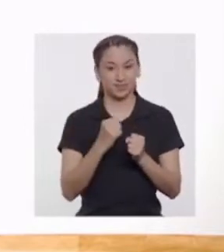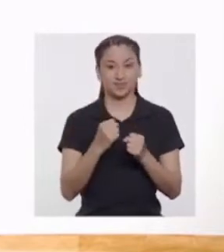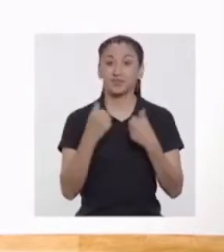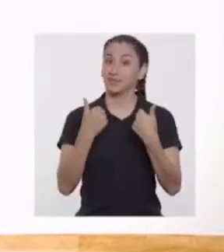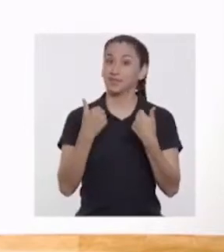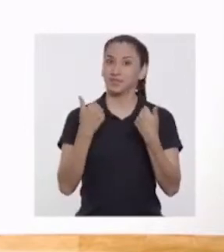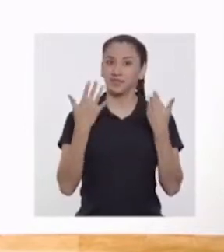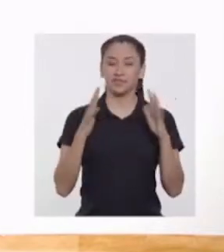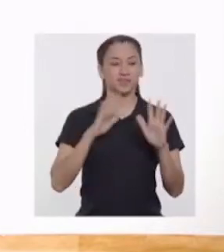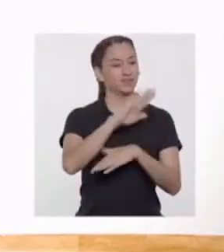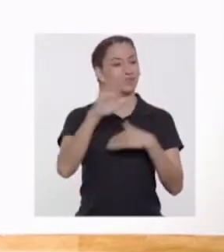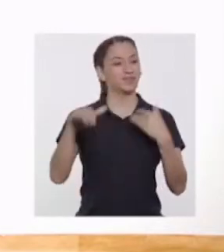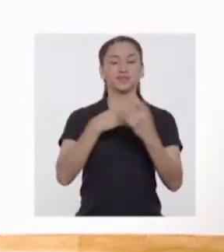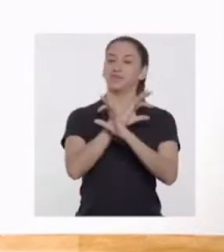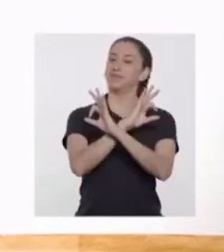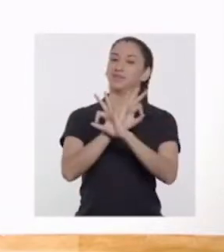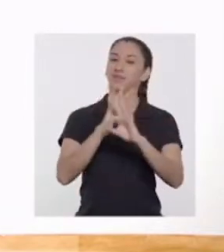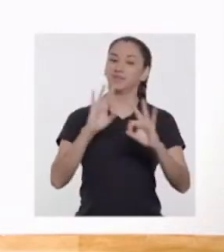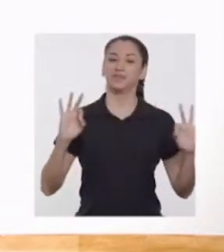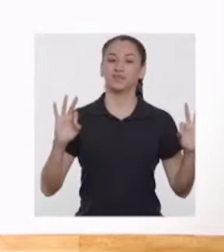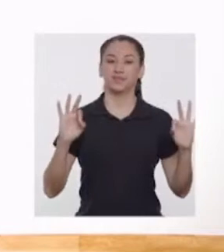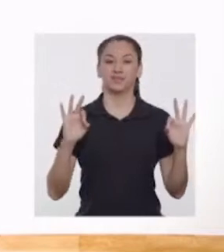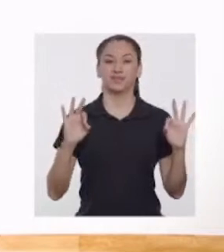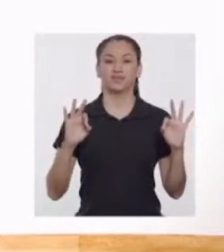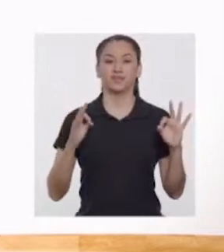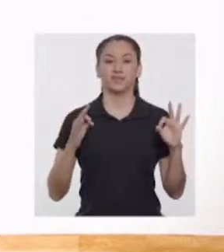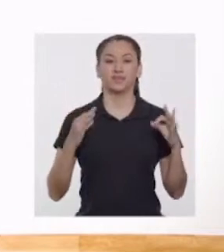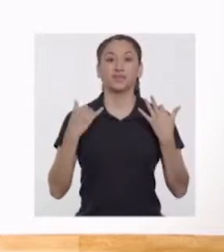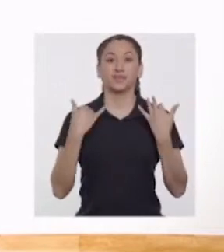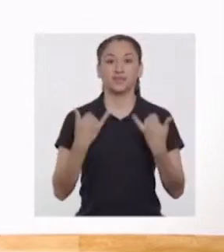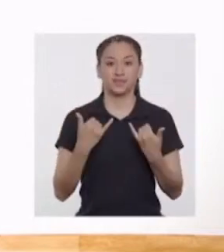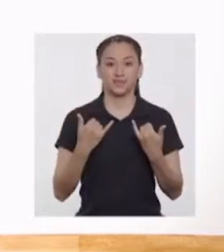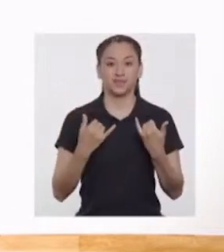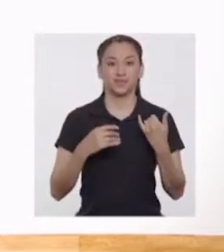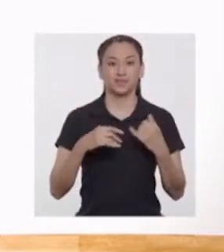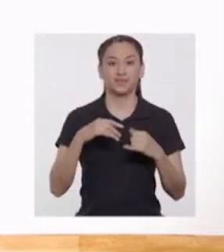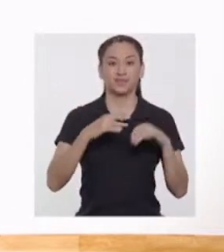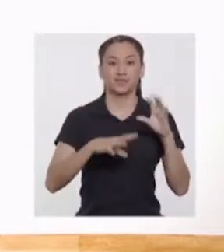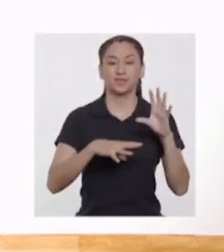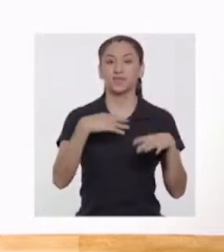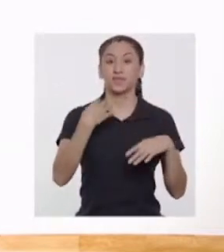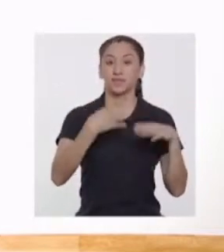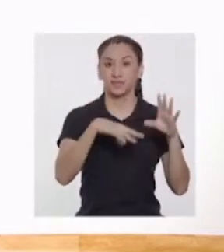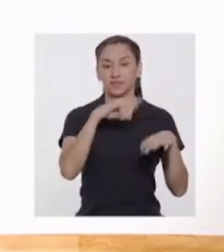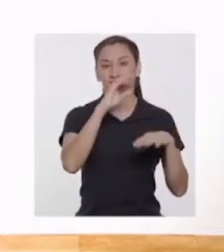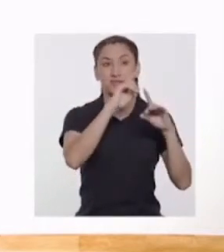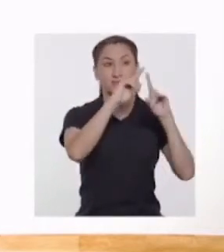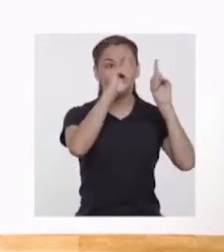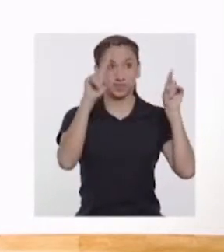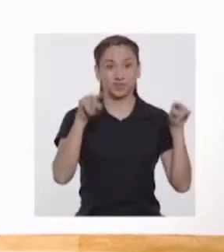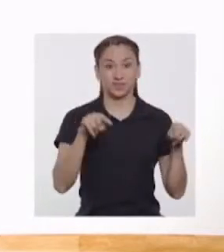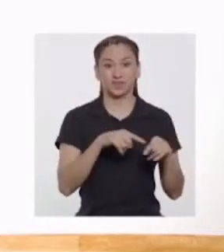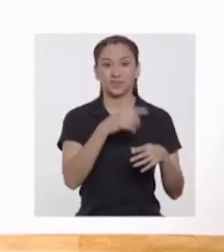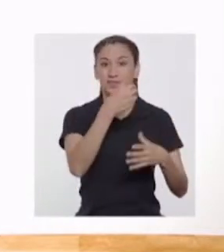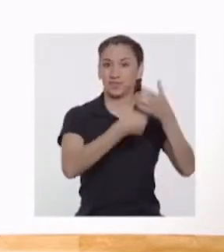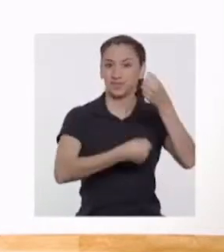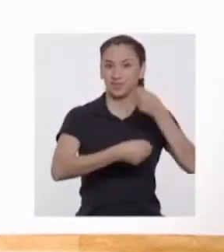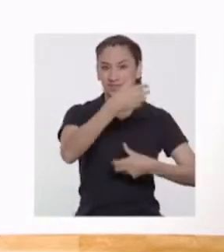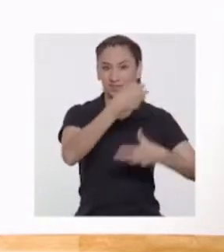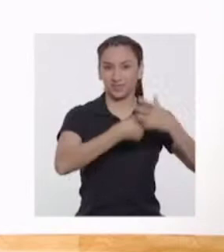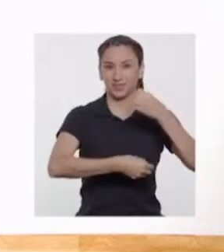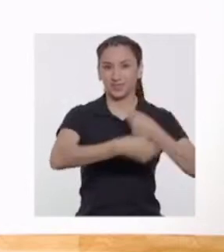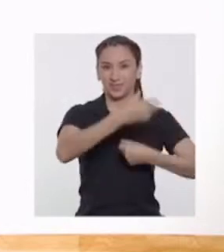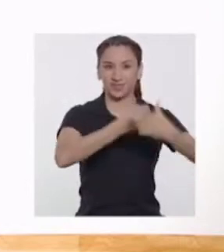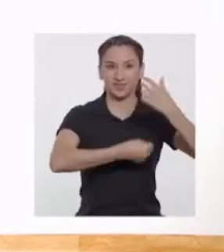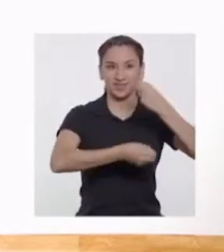bien. Vemos que ya está quedando. Faltan los trapos. Los últimos retoques en las ventanas.